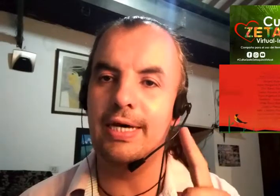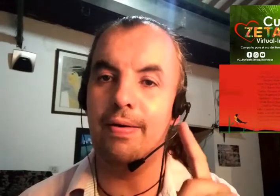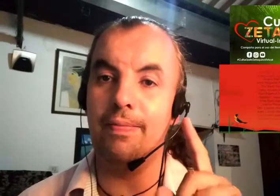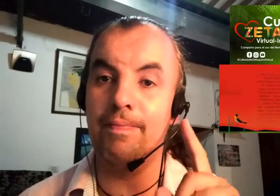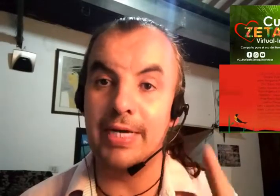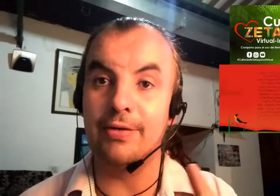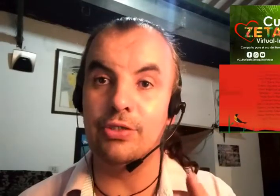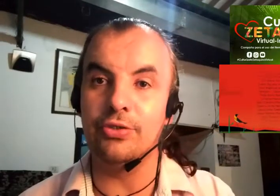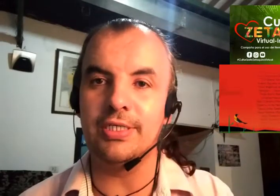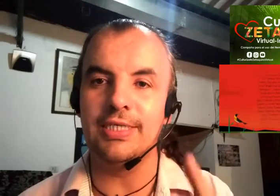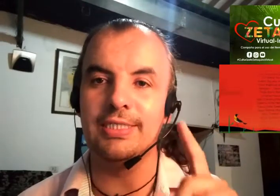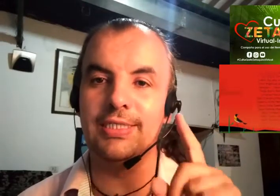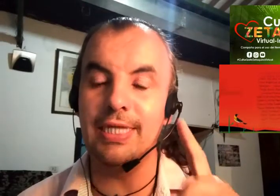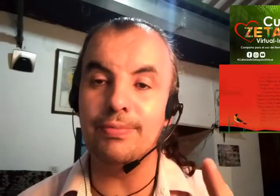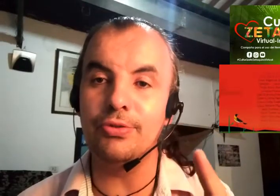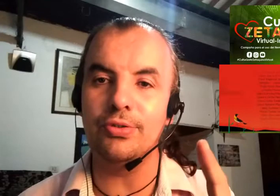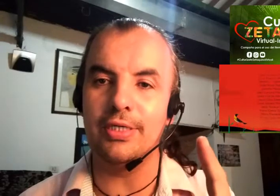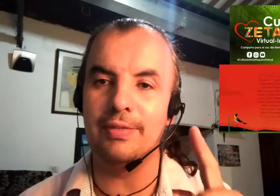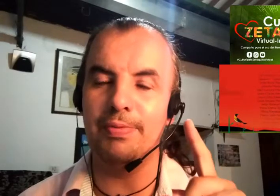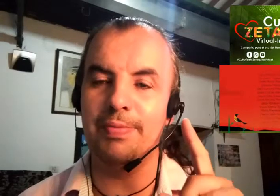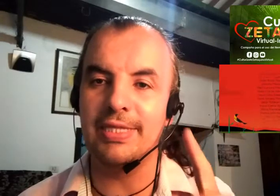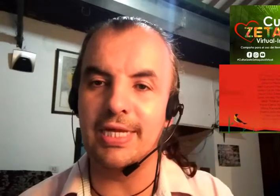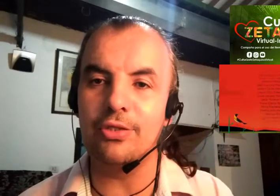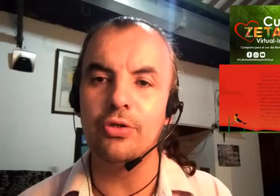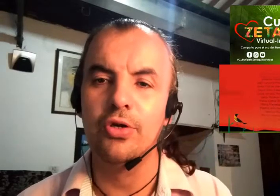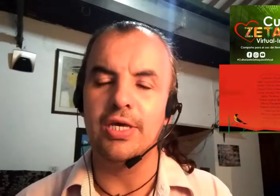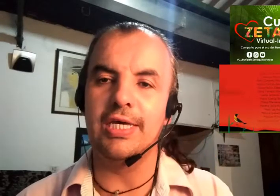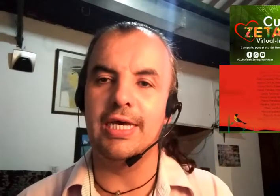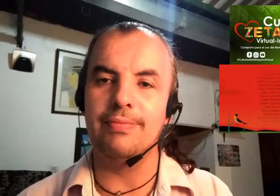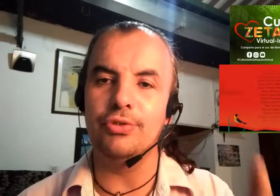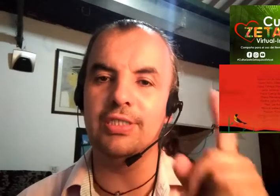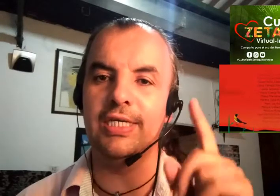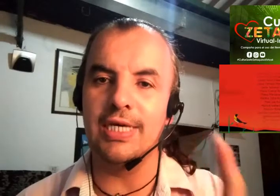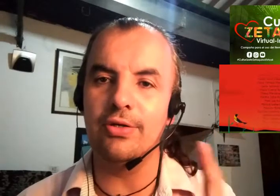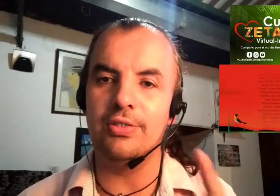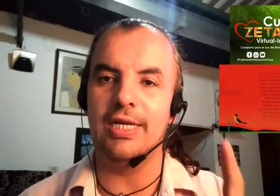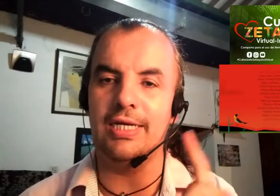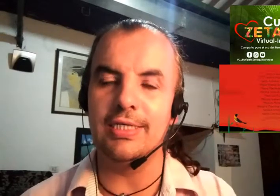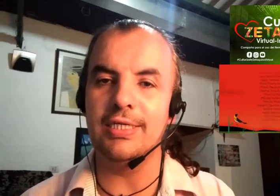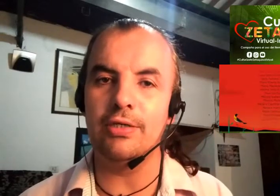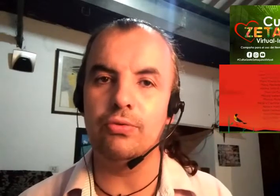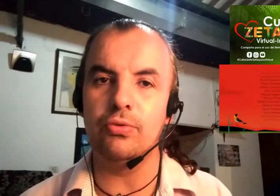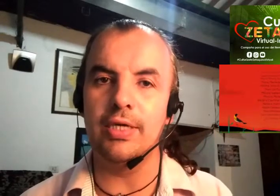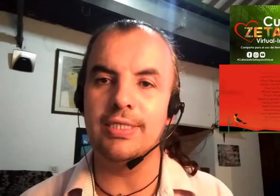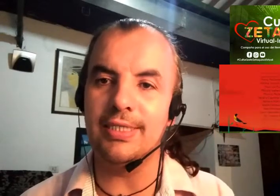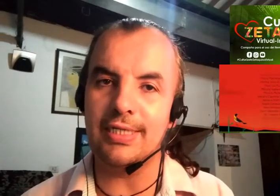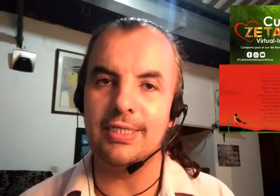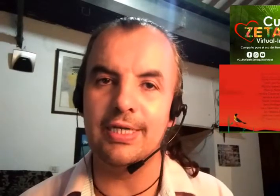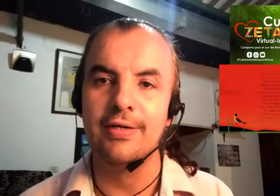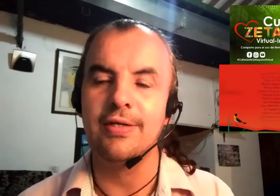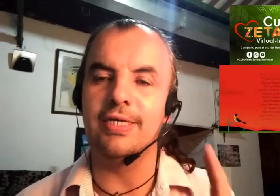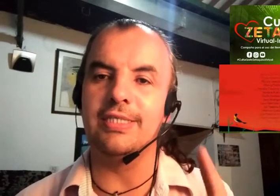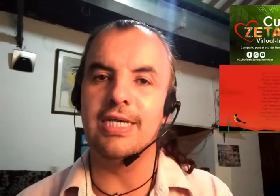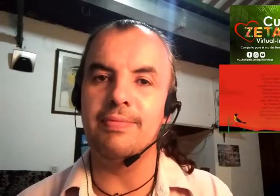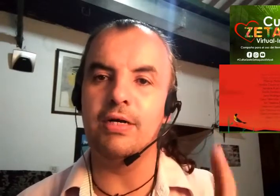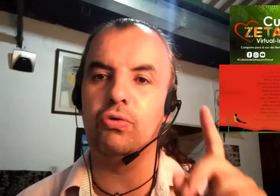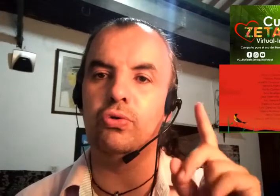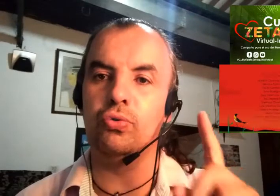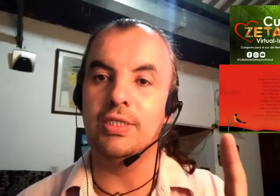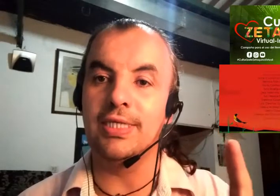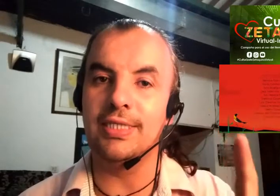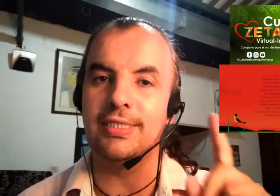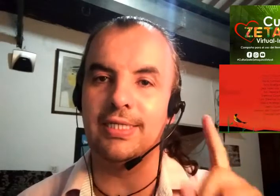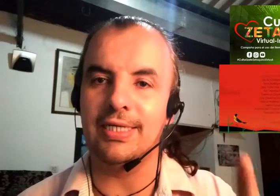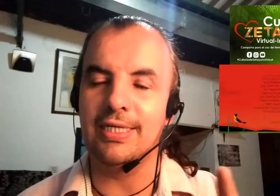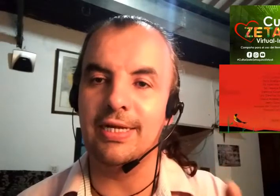estrategia maravillosa que estamos implementando y que hemos diseñado desde la Casa de la Cultura de Zetaquira, que se llama